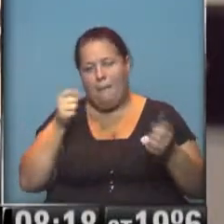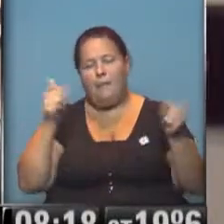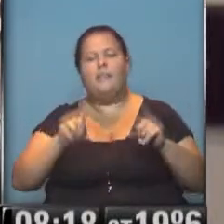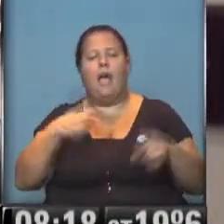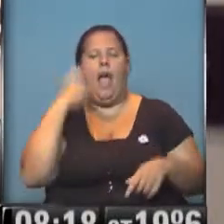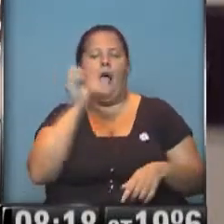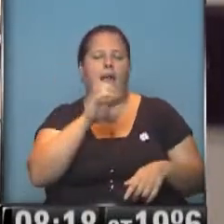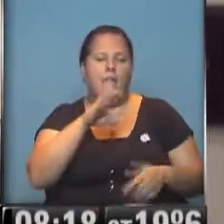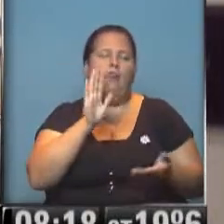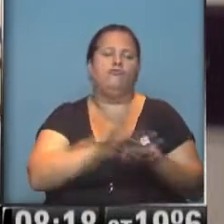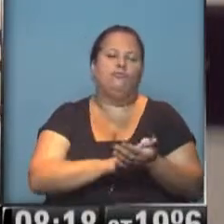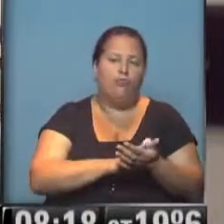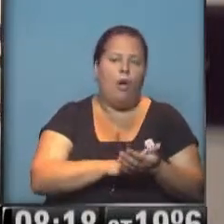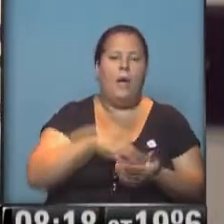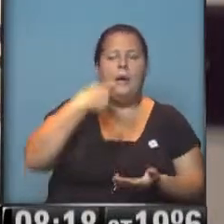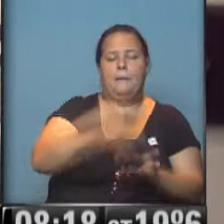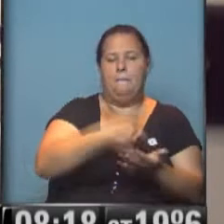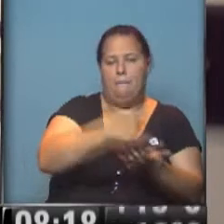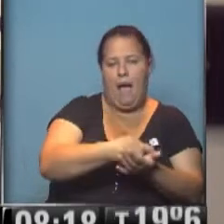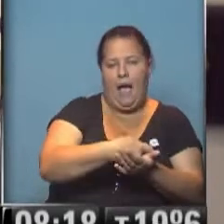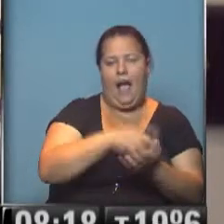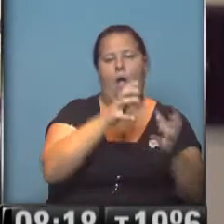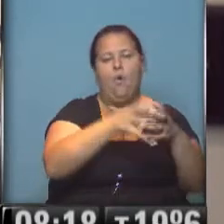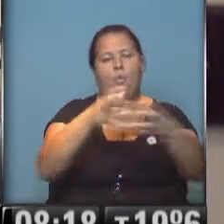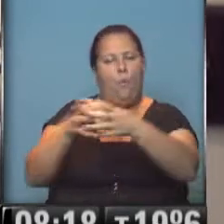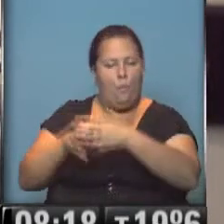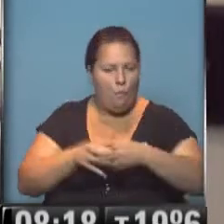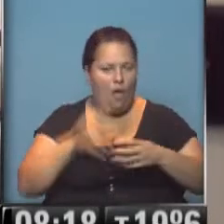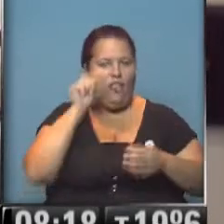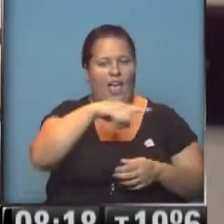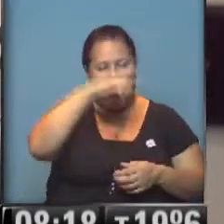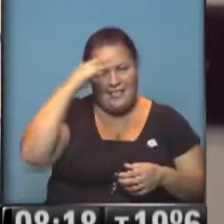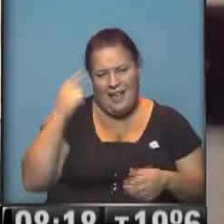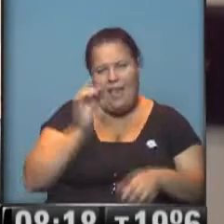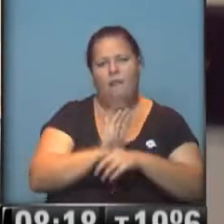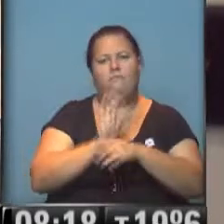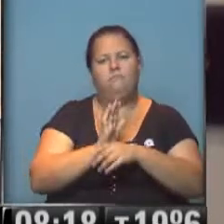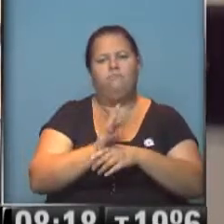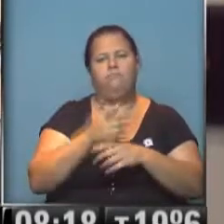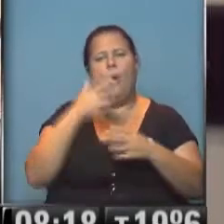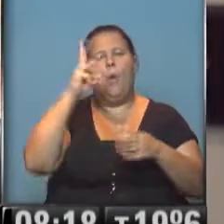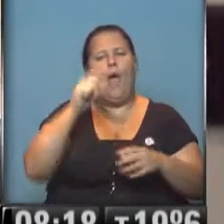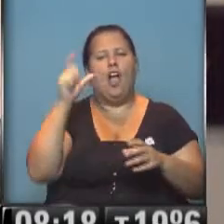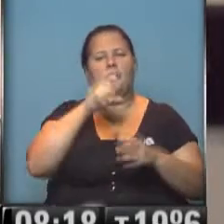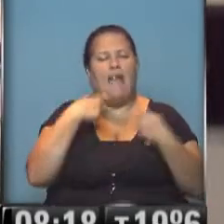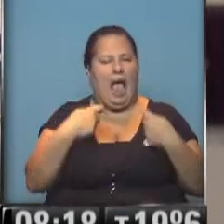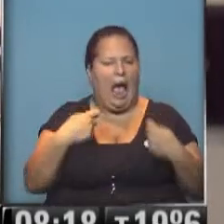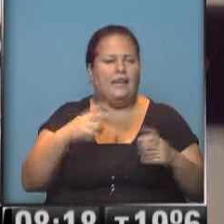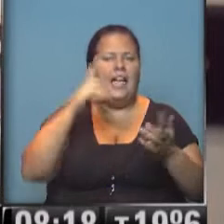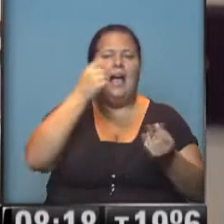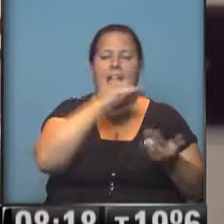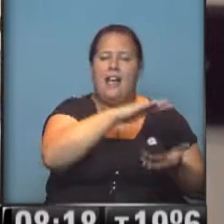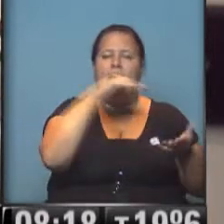pero se le critica que entonces financia a diferentes sectores del estado como que está desangrando a un banco central y que las reservas